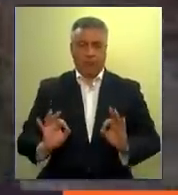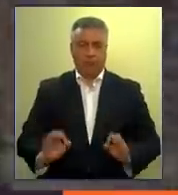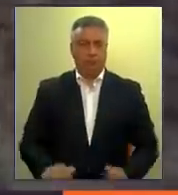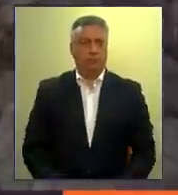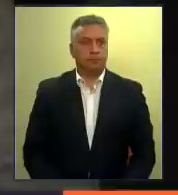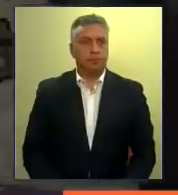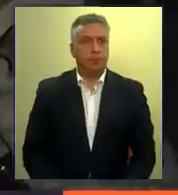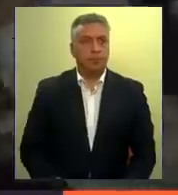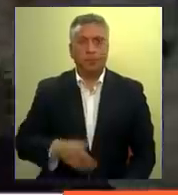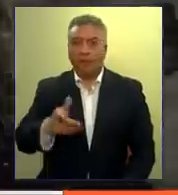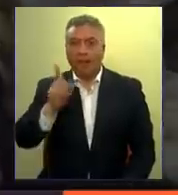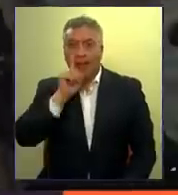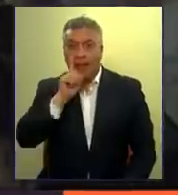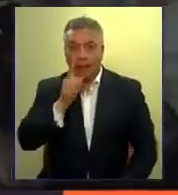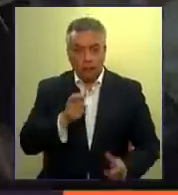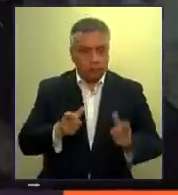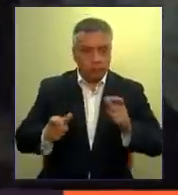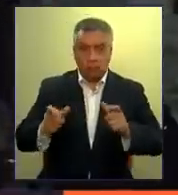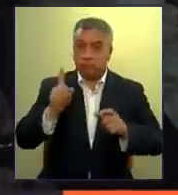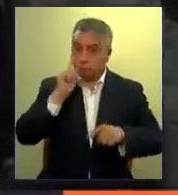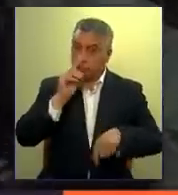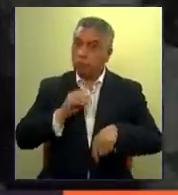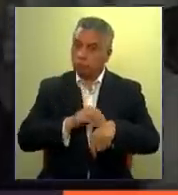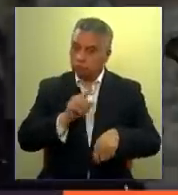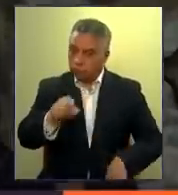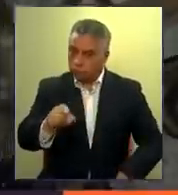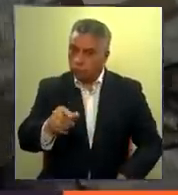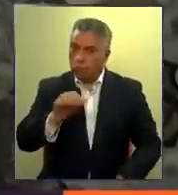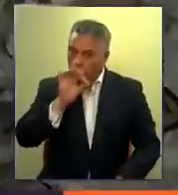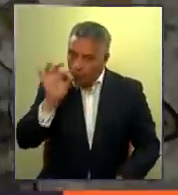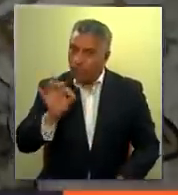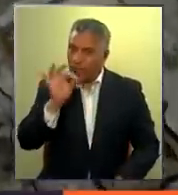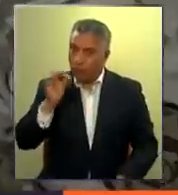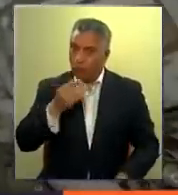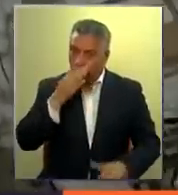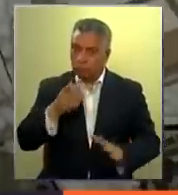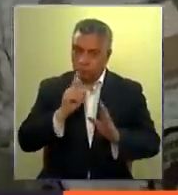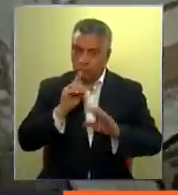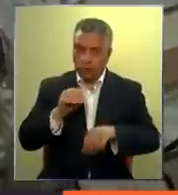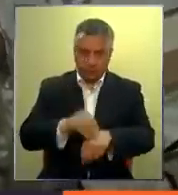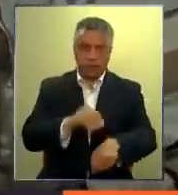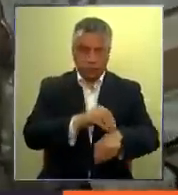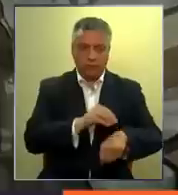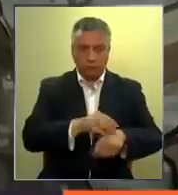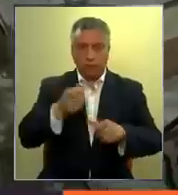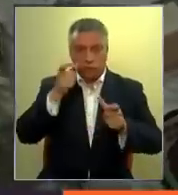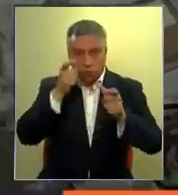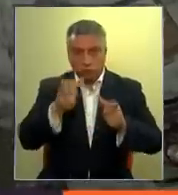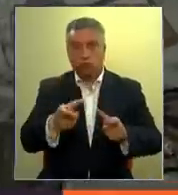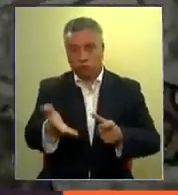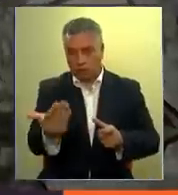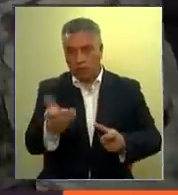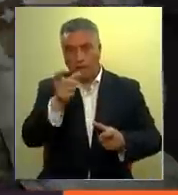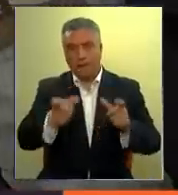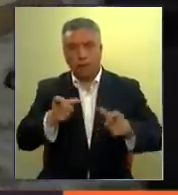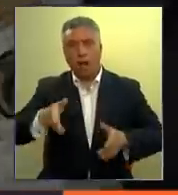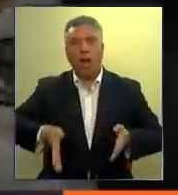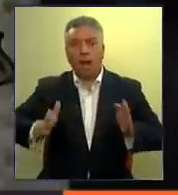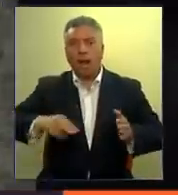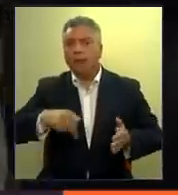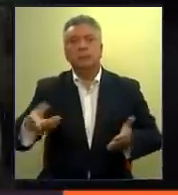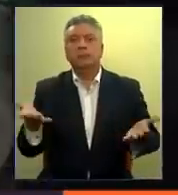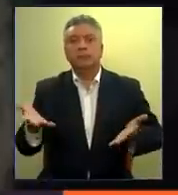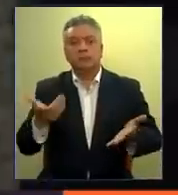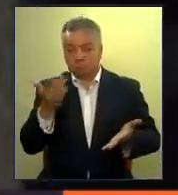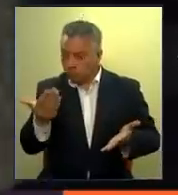La instrucción es recordar las medidas de cuidado ante el virus. Además, por cierto, de controlar a aquellas personas que se encuentren en la calle en